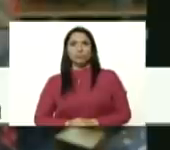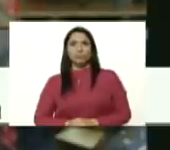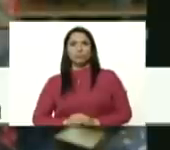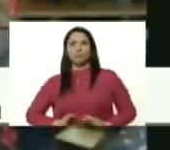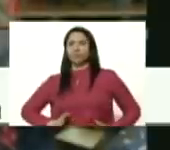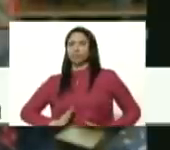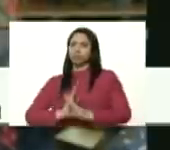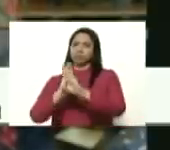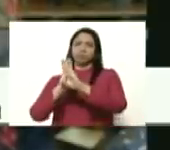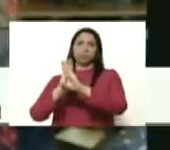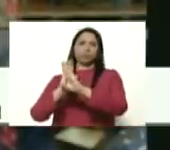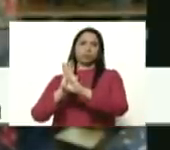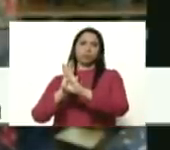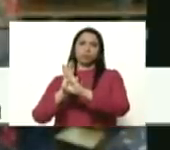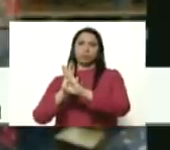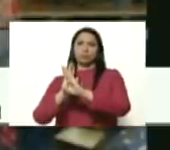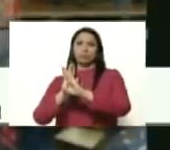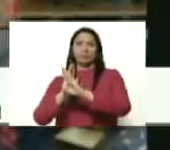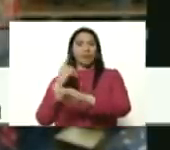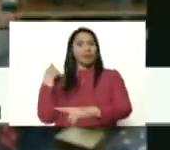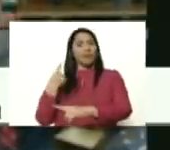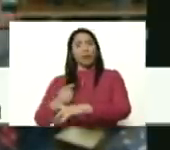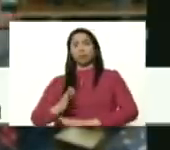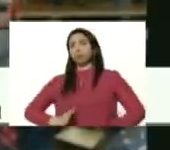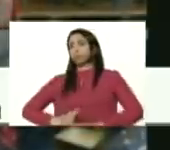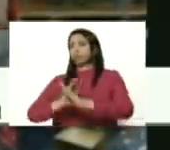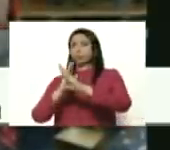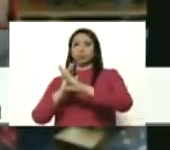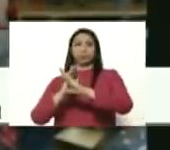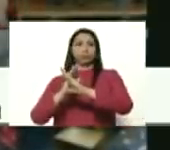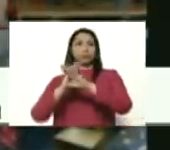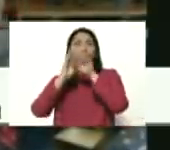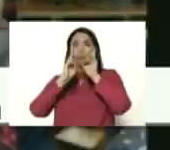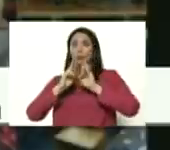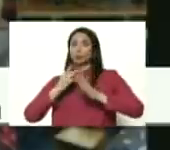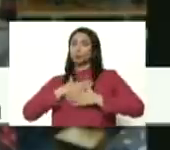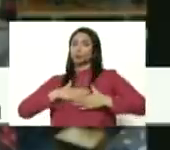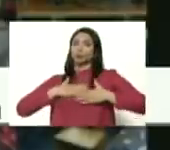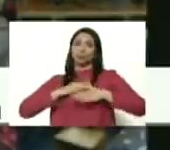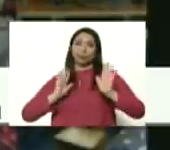Cortar lo que haya que cortar por lo sano.